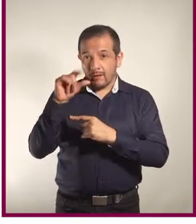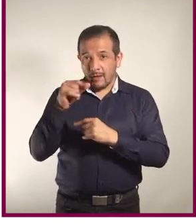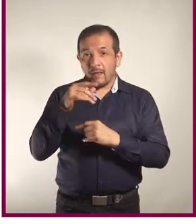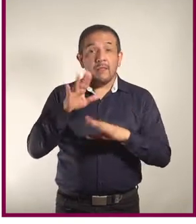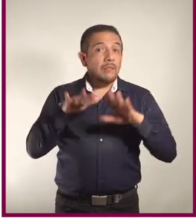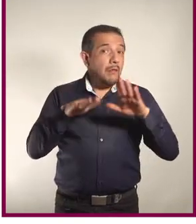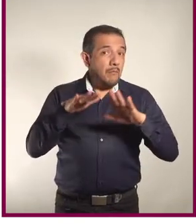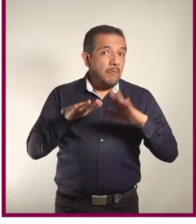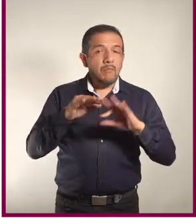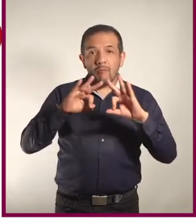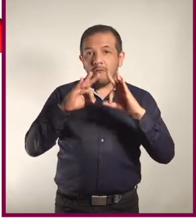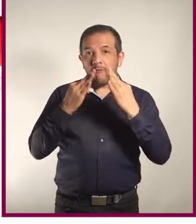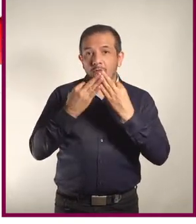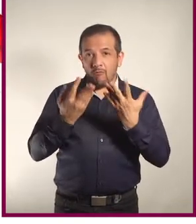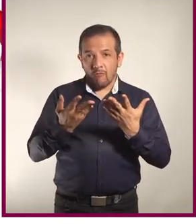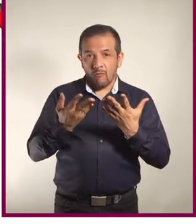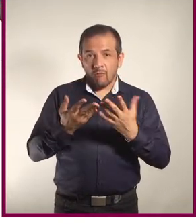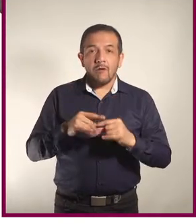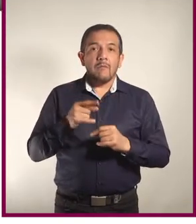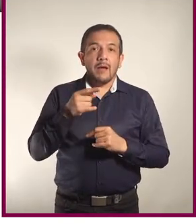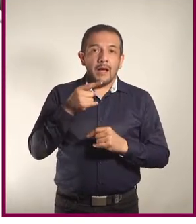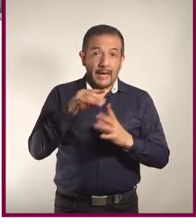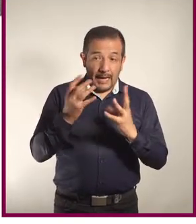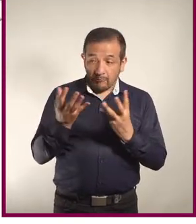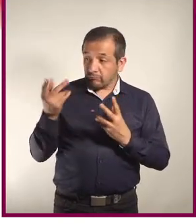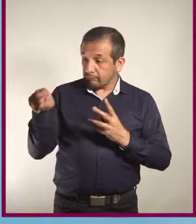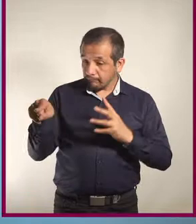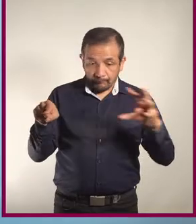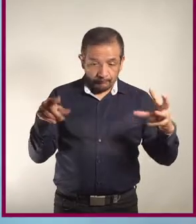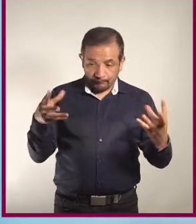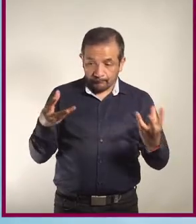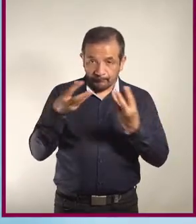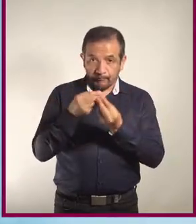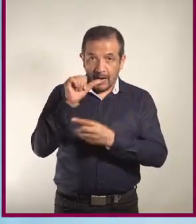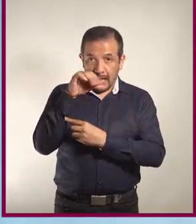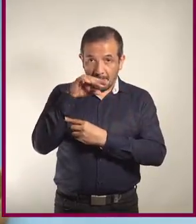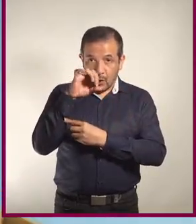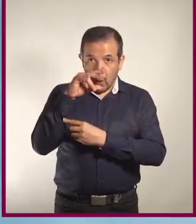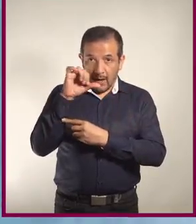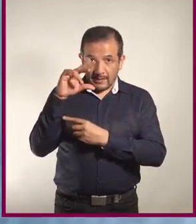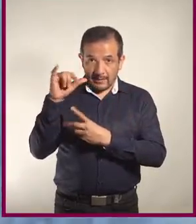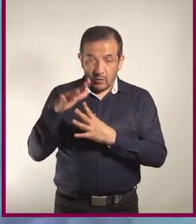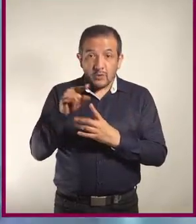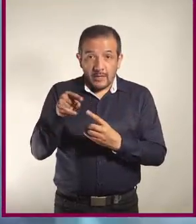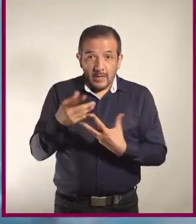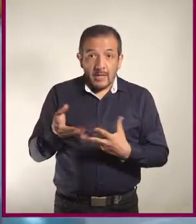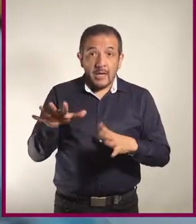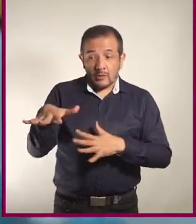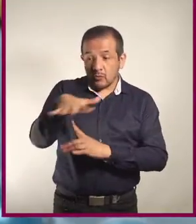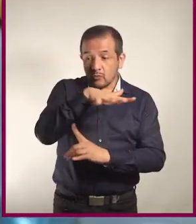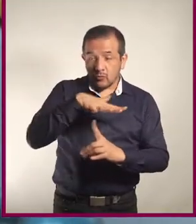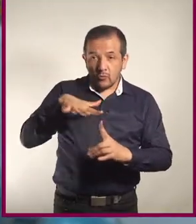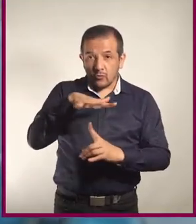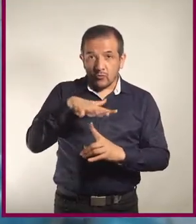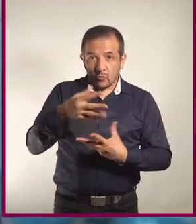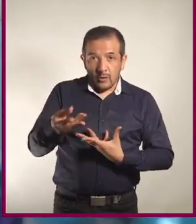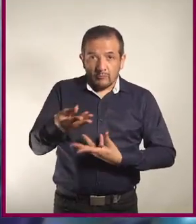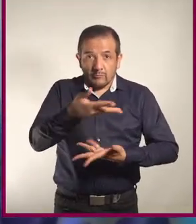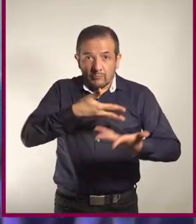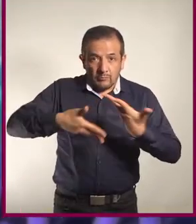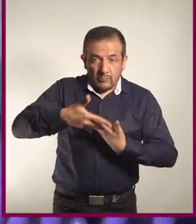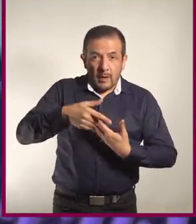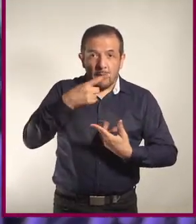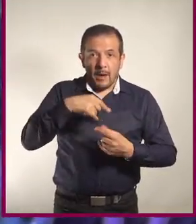proteína. Dependiendo de la forma que adquiera determinada combinación de aminoácidos y de su interacción con el medio